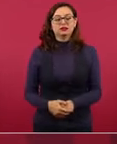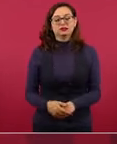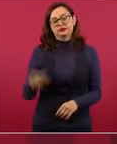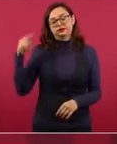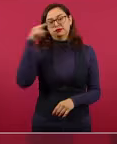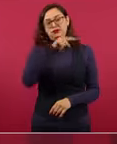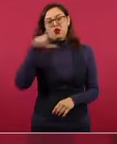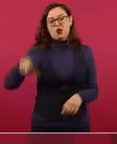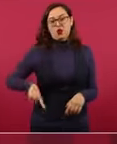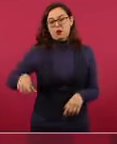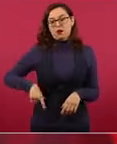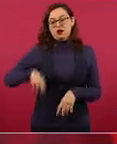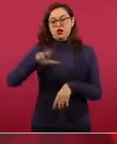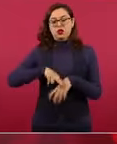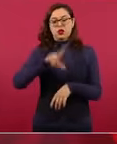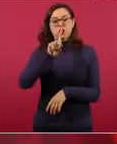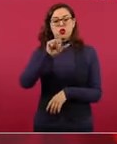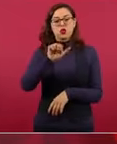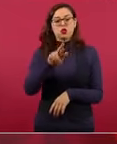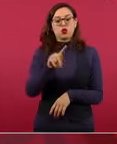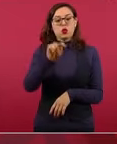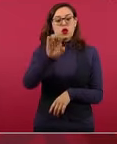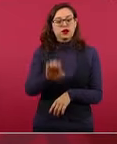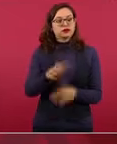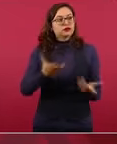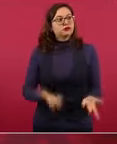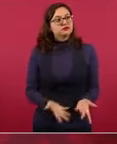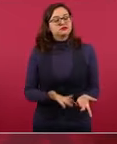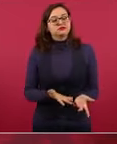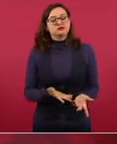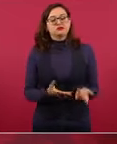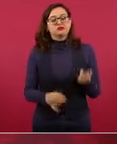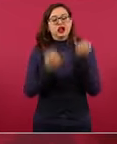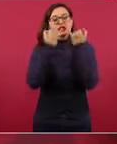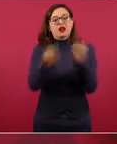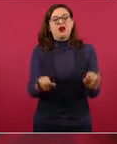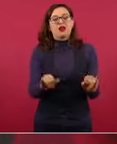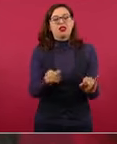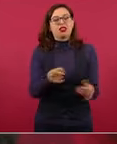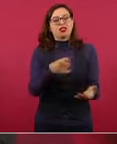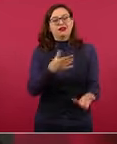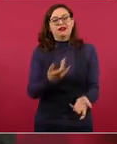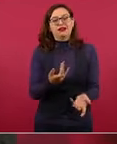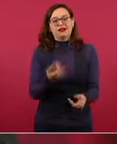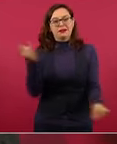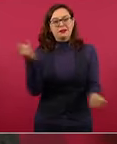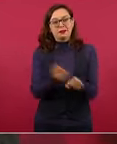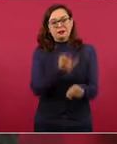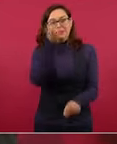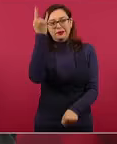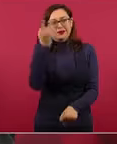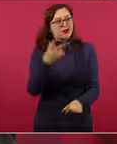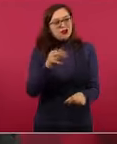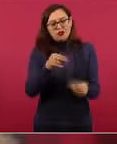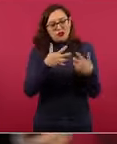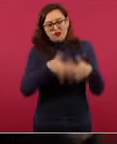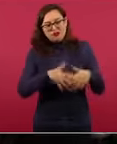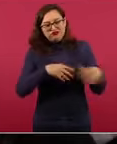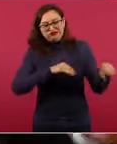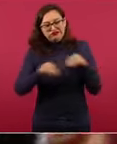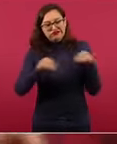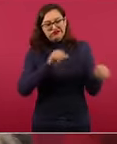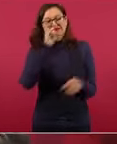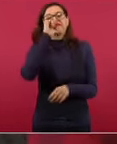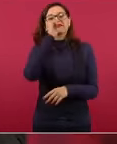pero cuánto tiempo ha pasado desde entonces y tenemos el